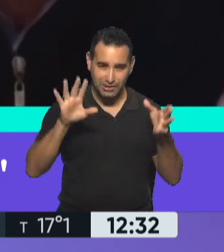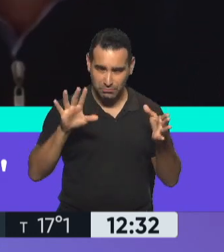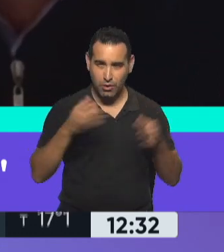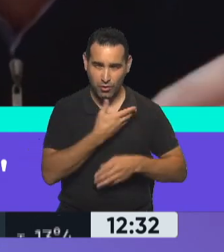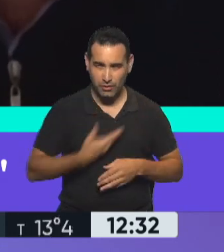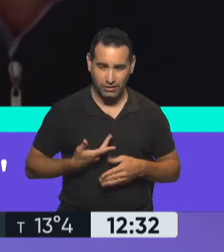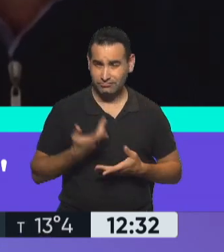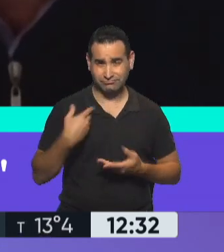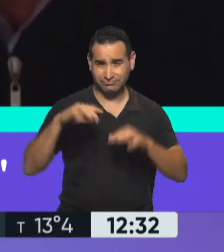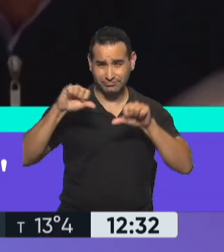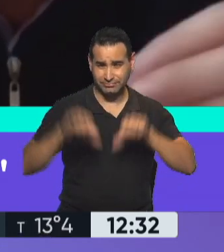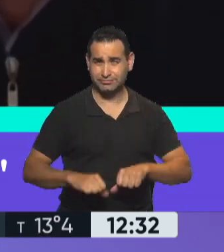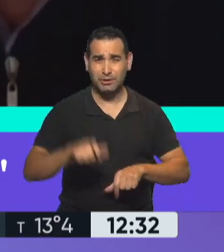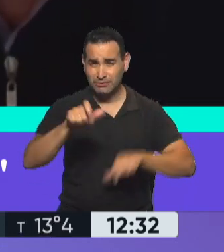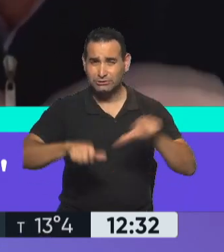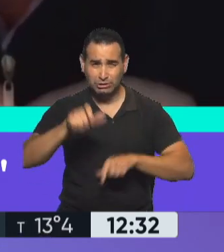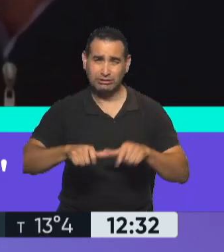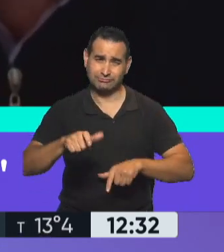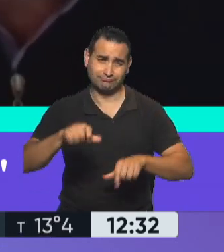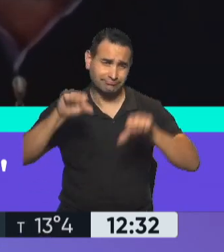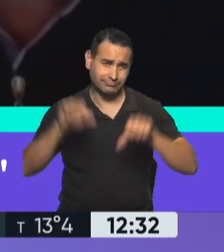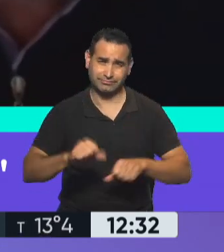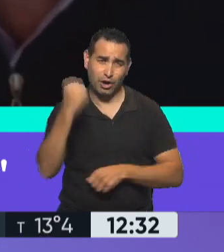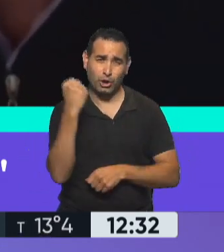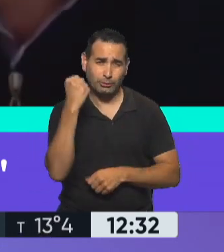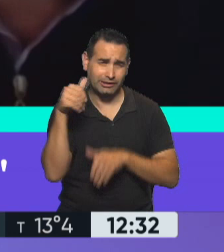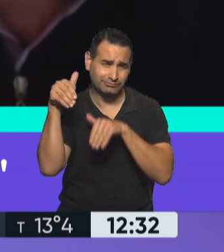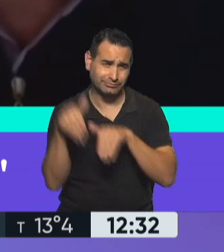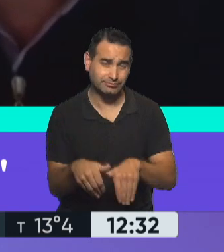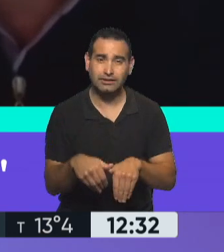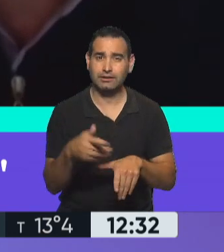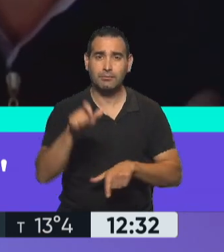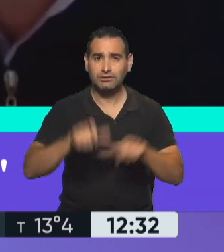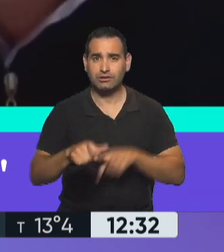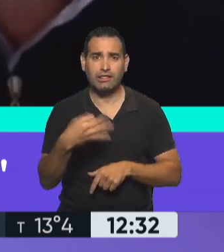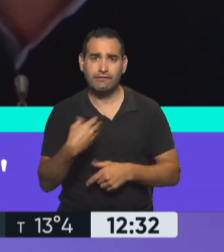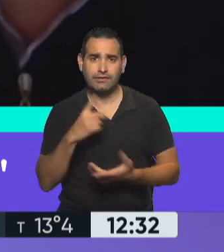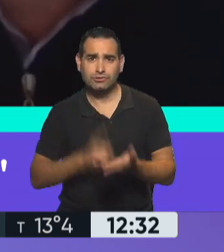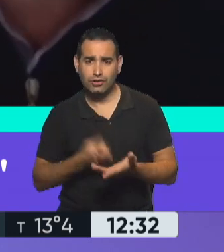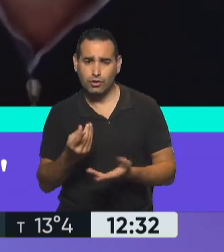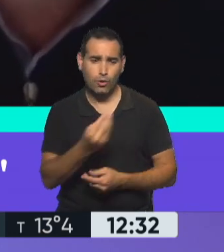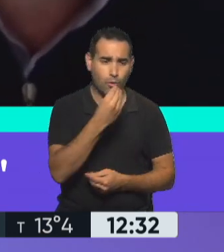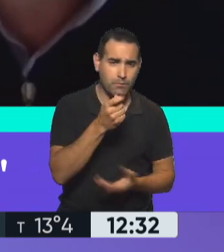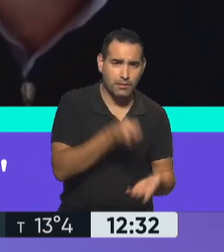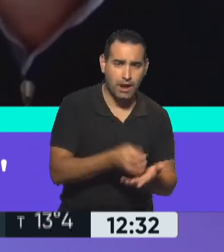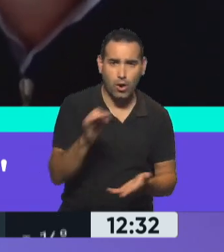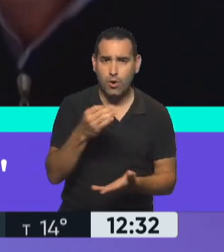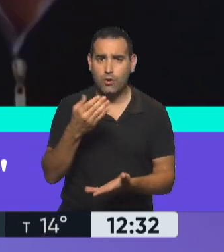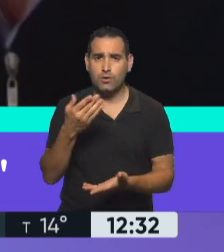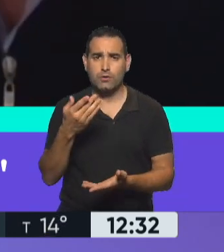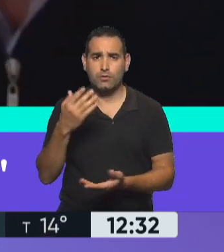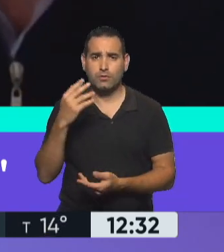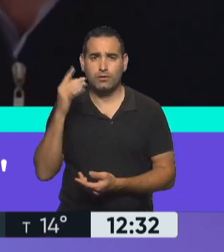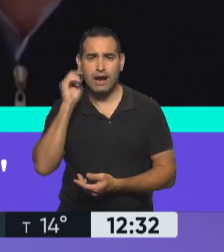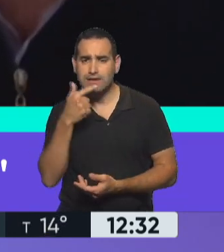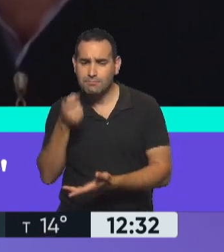que afectó a la ciudadanía, que la perjudicó gravemente, que la obligaba a tener que decidir si entre alimentarse o pagar el servicio público,